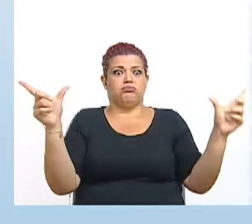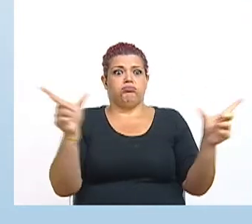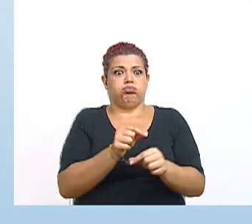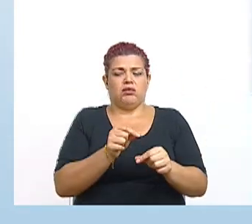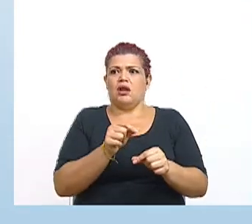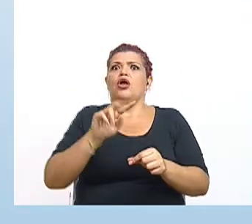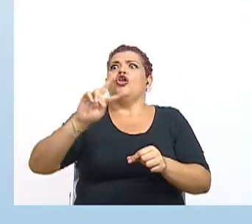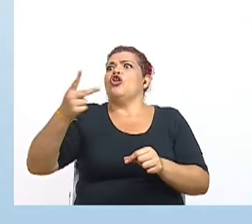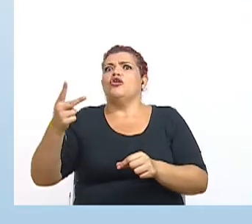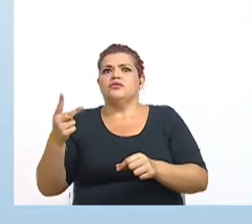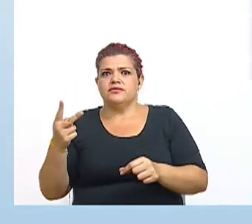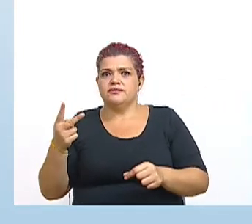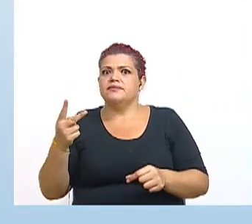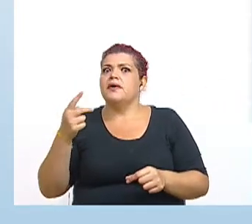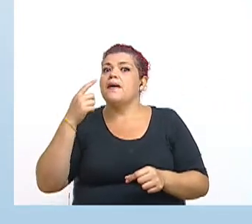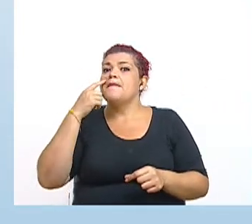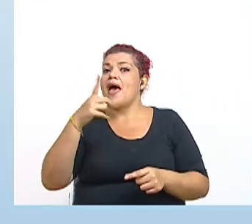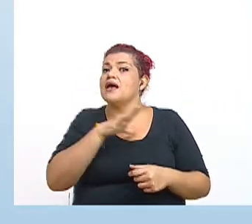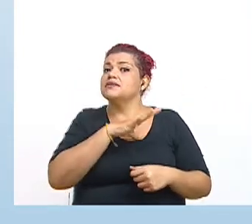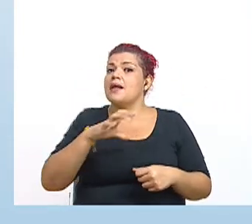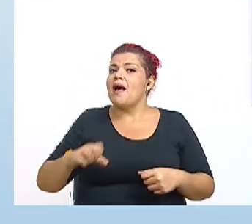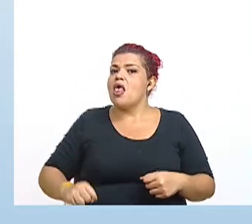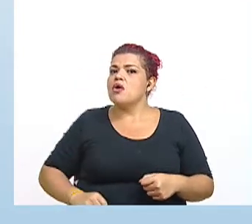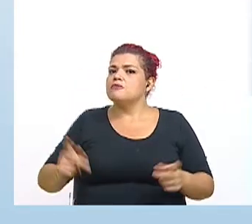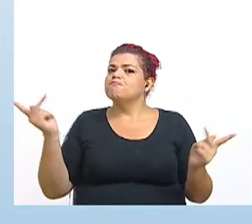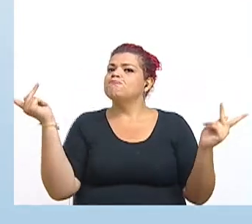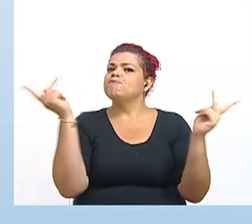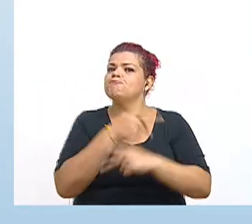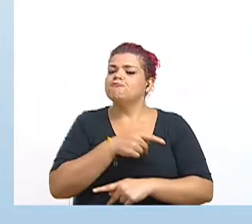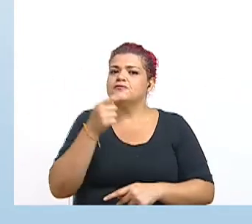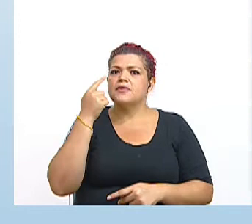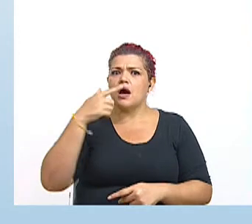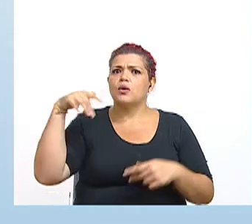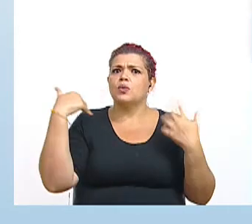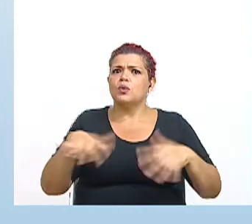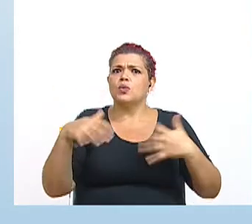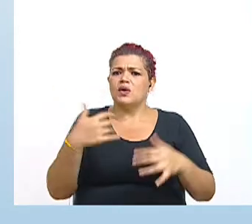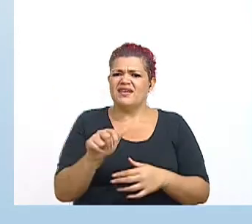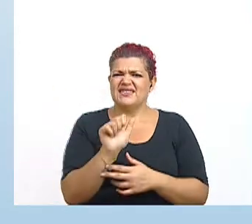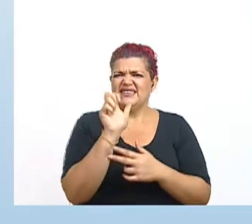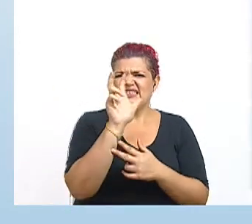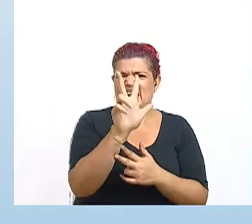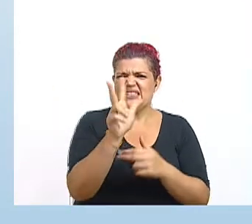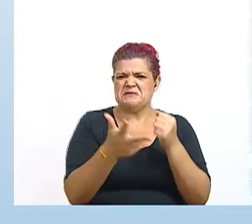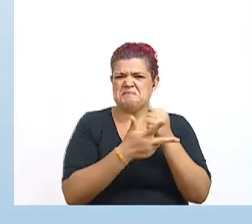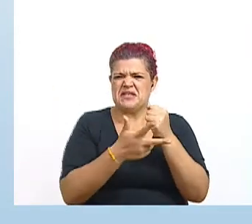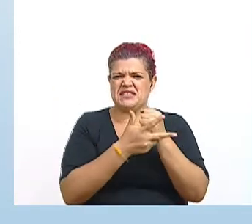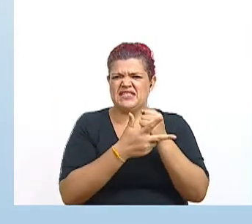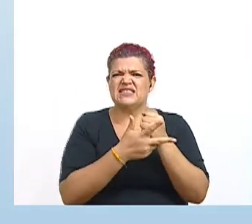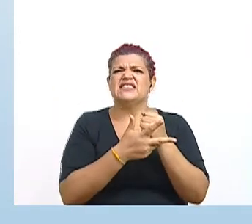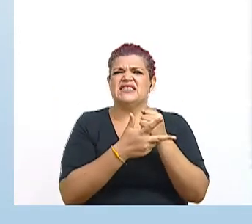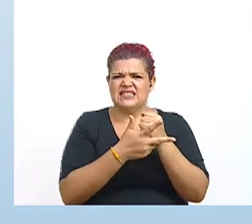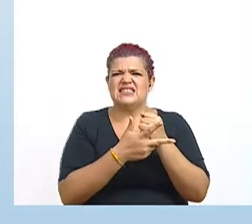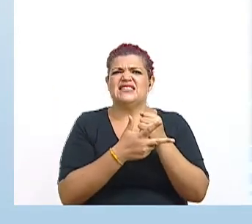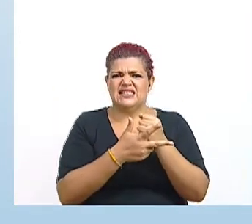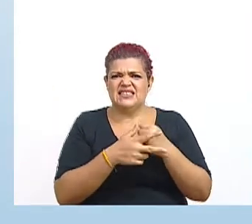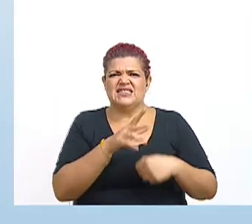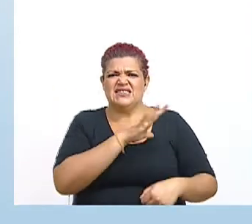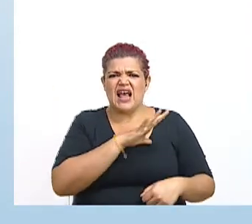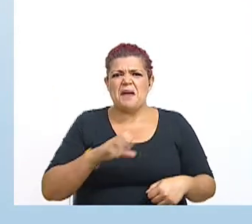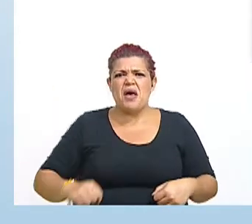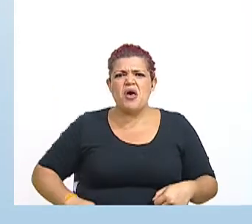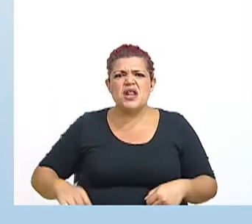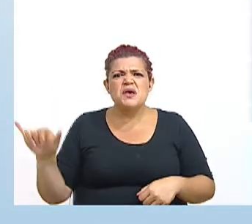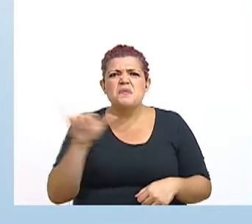más alarmantes, como el de El Salvador, que podemos observar acá, más de 3 países, casi 3 países y medio, igual al que ellos